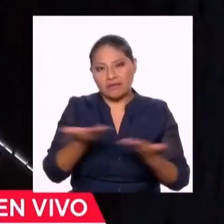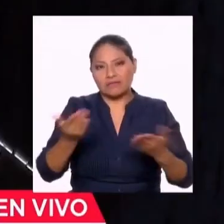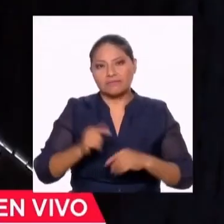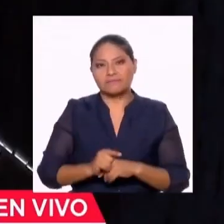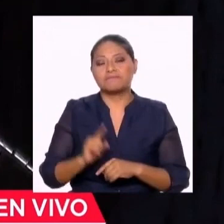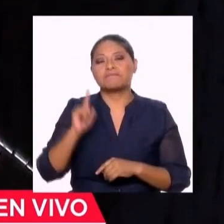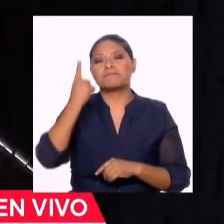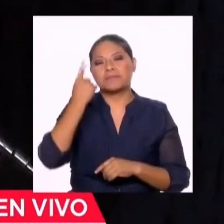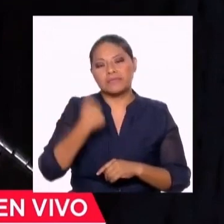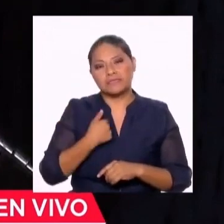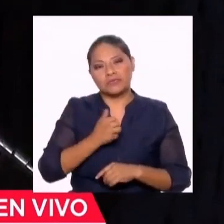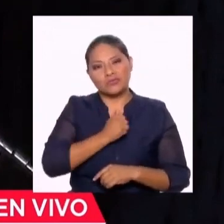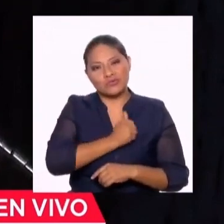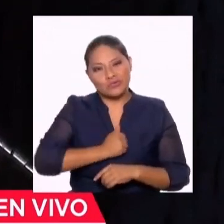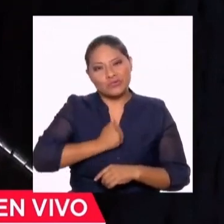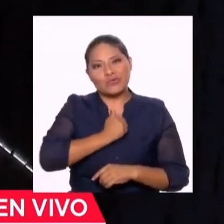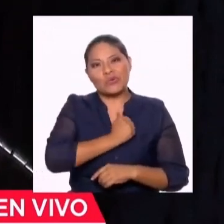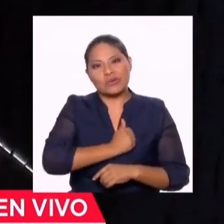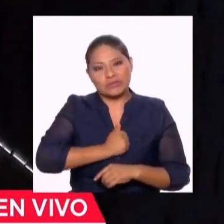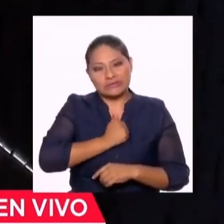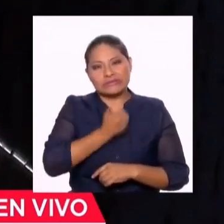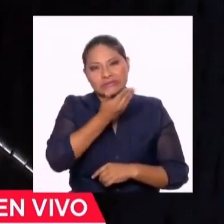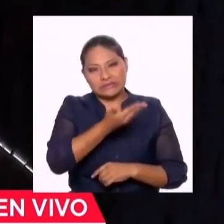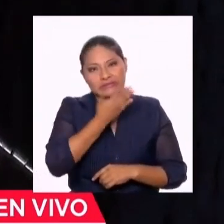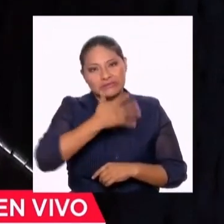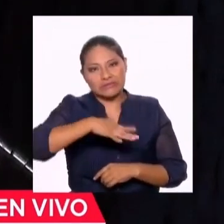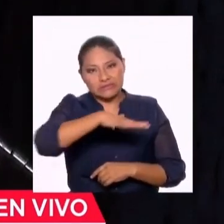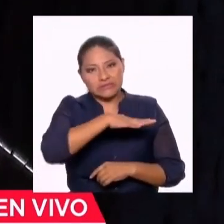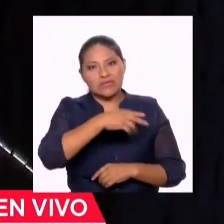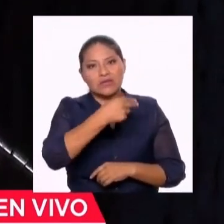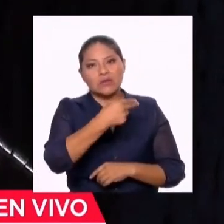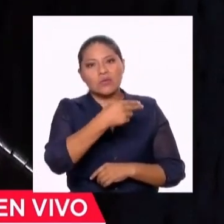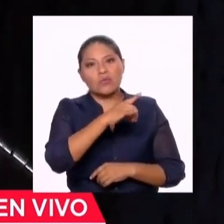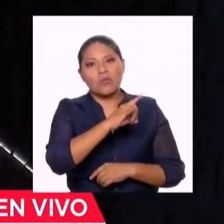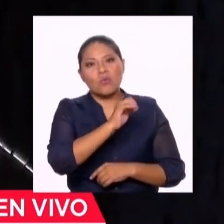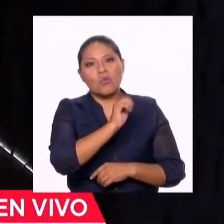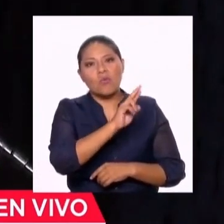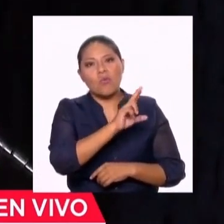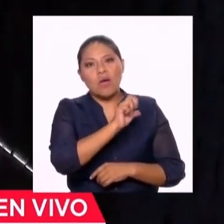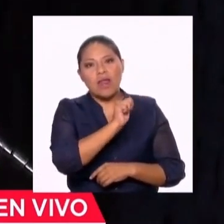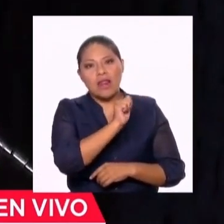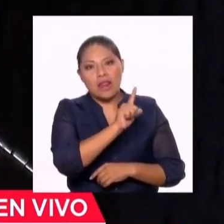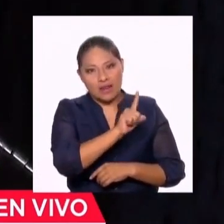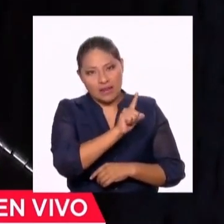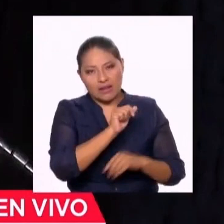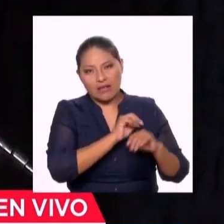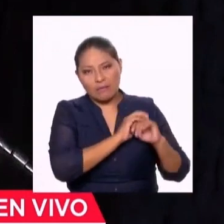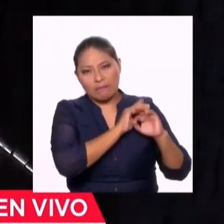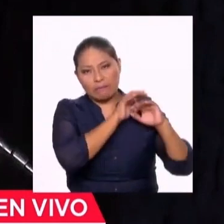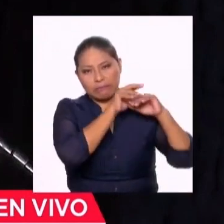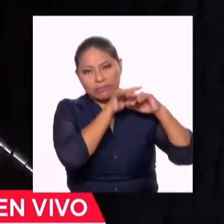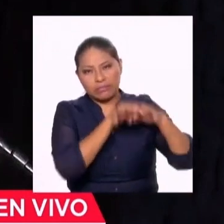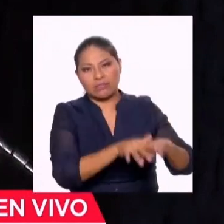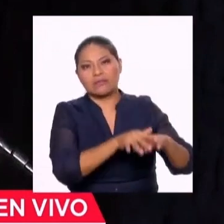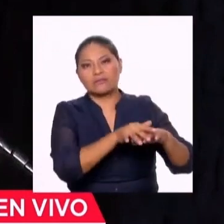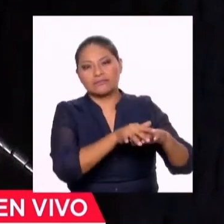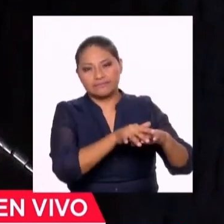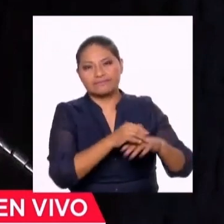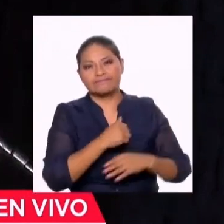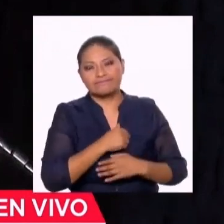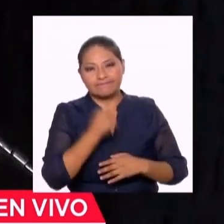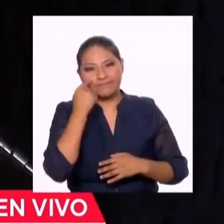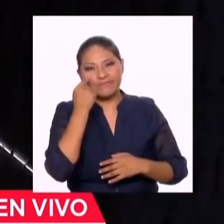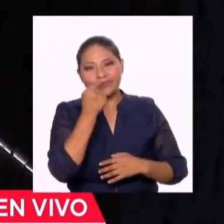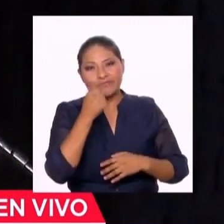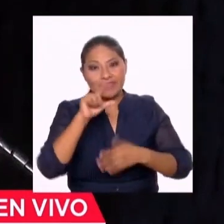Lamentando nuevamente lo ocurrido en la localidad de La Perla Chaupis, en la provincia de Huaral, al norte